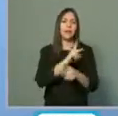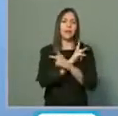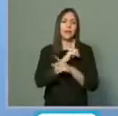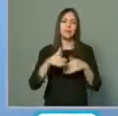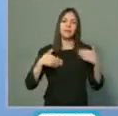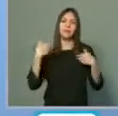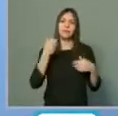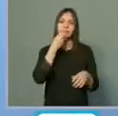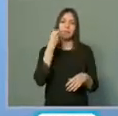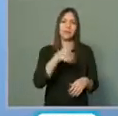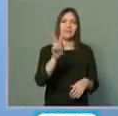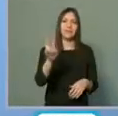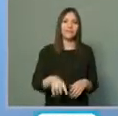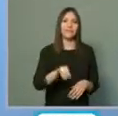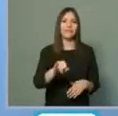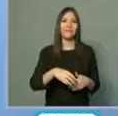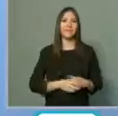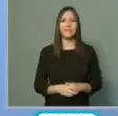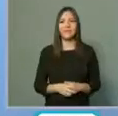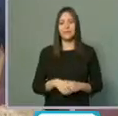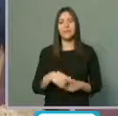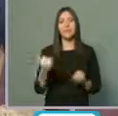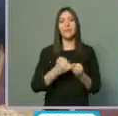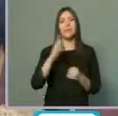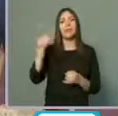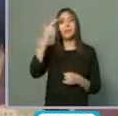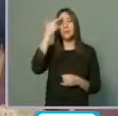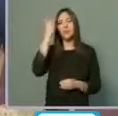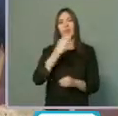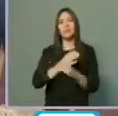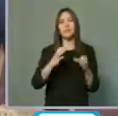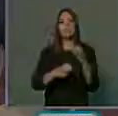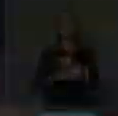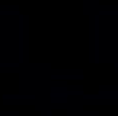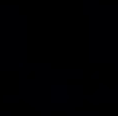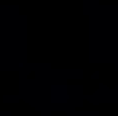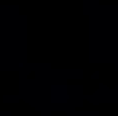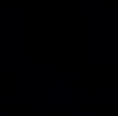La verdad que te diviertes. Y te hace recordar Sí, también. claro, por Muchas supuesto. gracias, No, Fernando. gracias a ustedes.